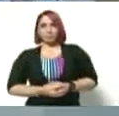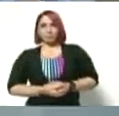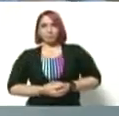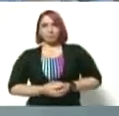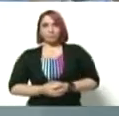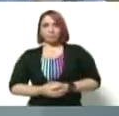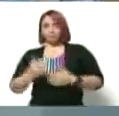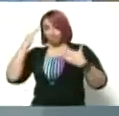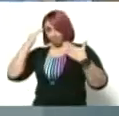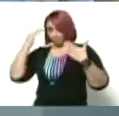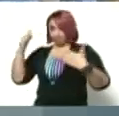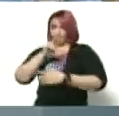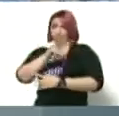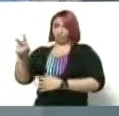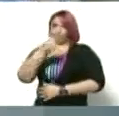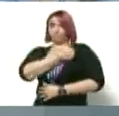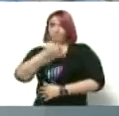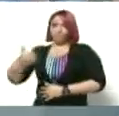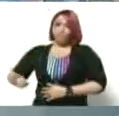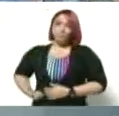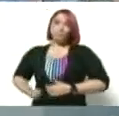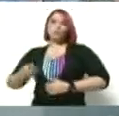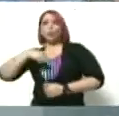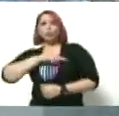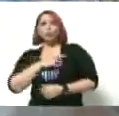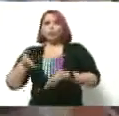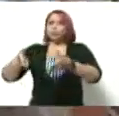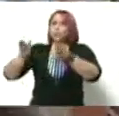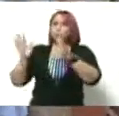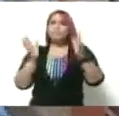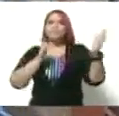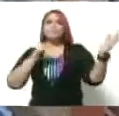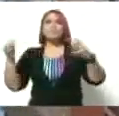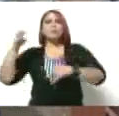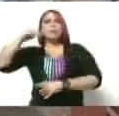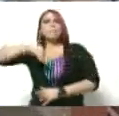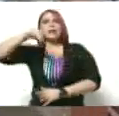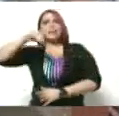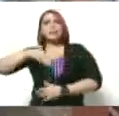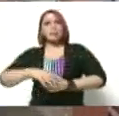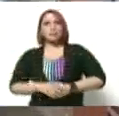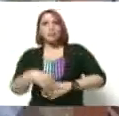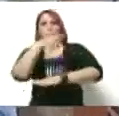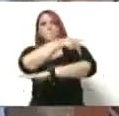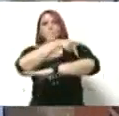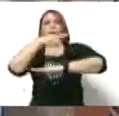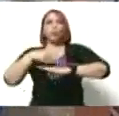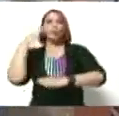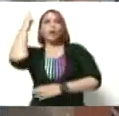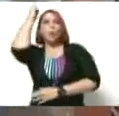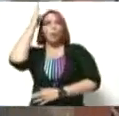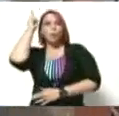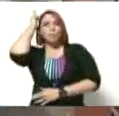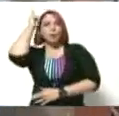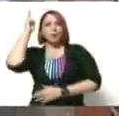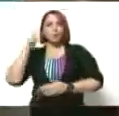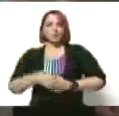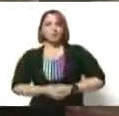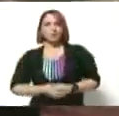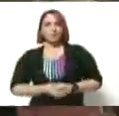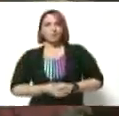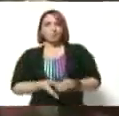saludo vicepresidenta un abrazo estamos en el urbanismo brisa de maiquetía en la parroquia urimare urbanismo